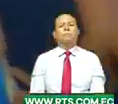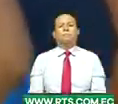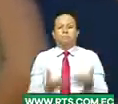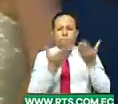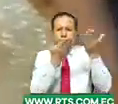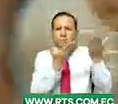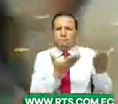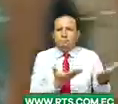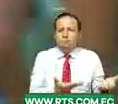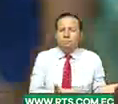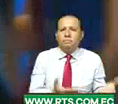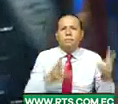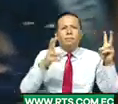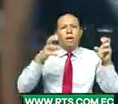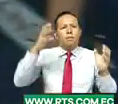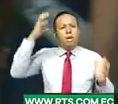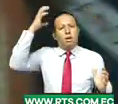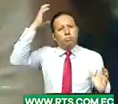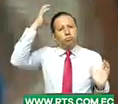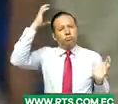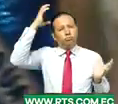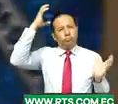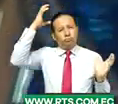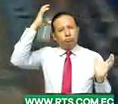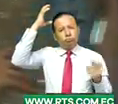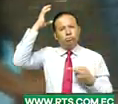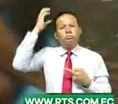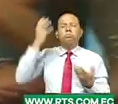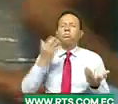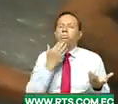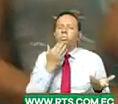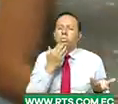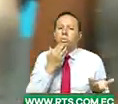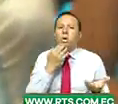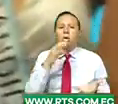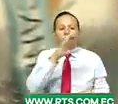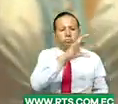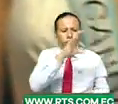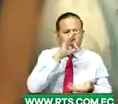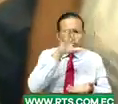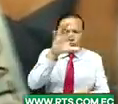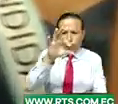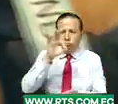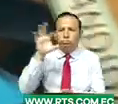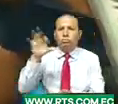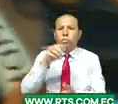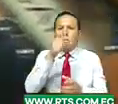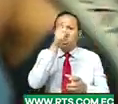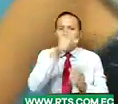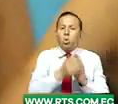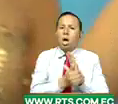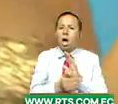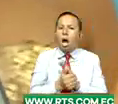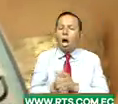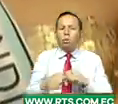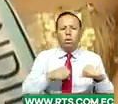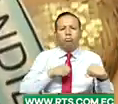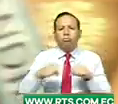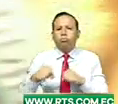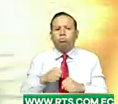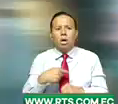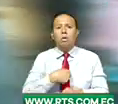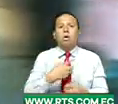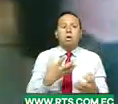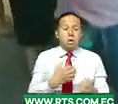De los reinados ha cambiado y ahora se hace hincapié en escoger a una Miss con gran capacidad de gestión y sobre todo con ganas de ayudar a